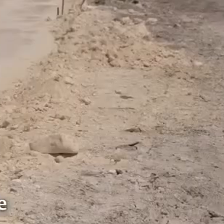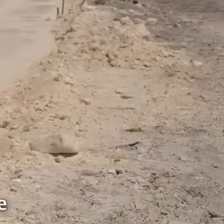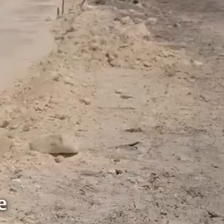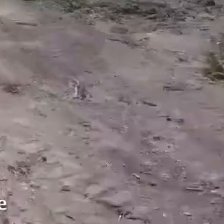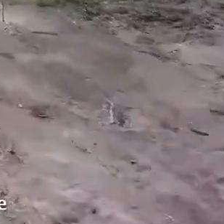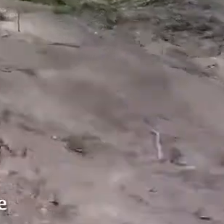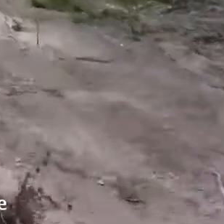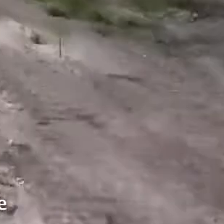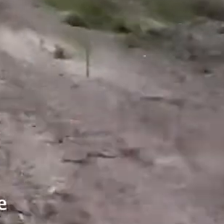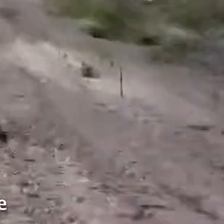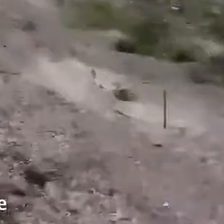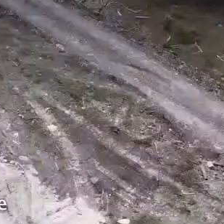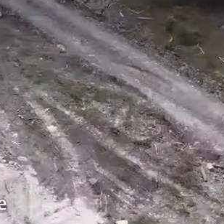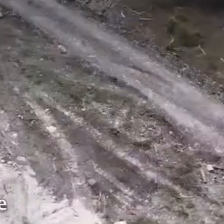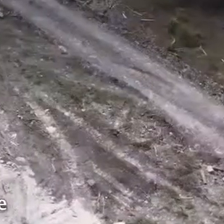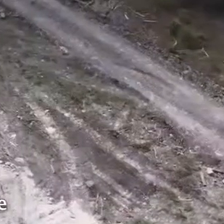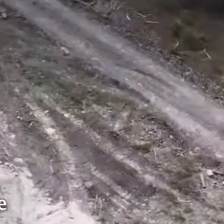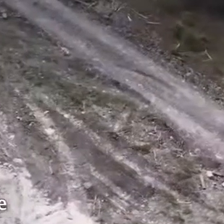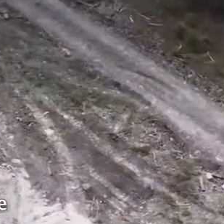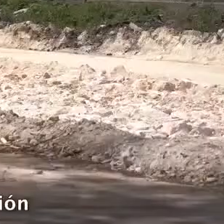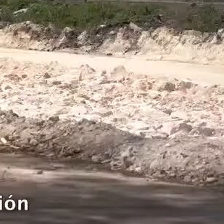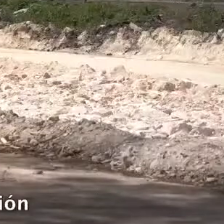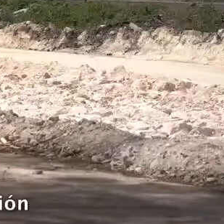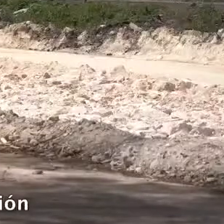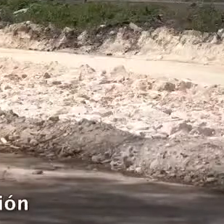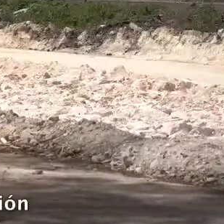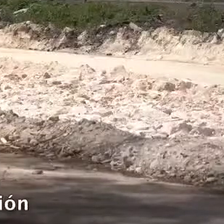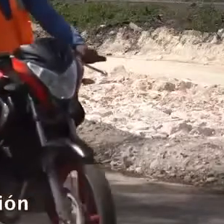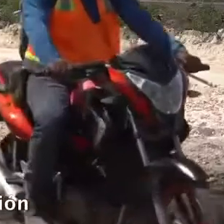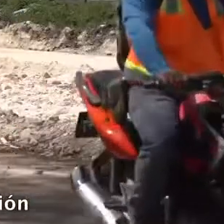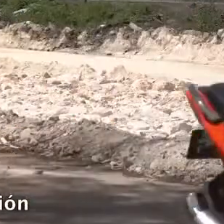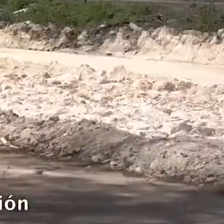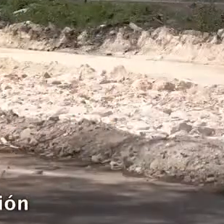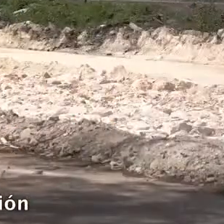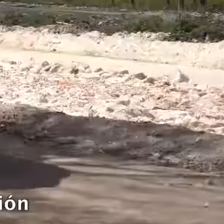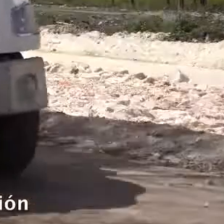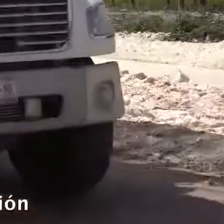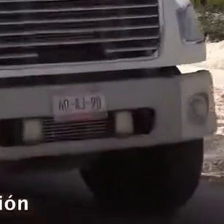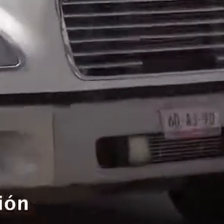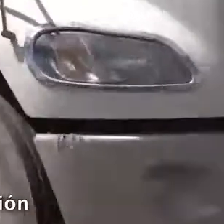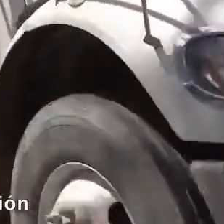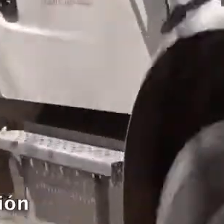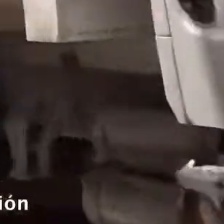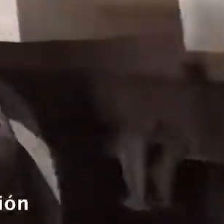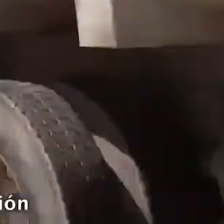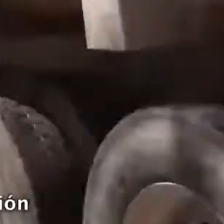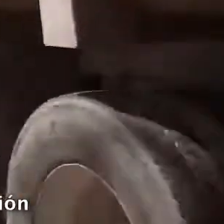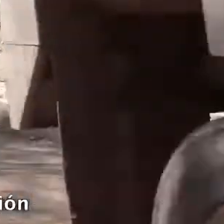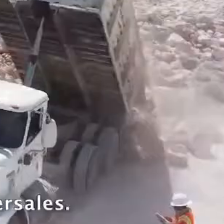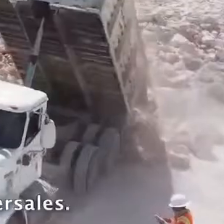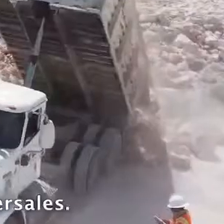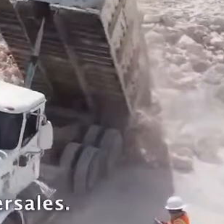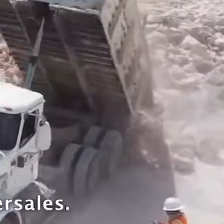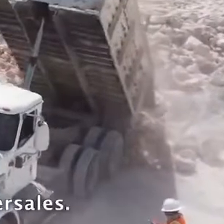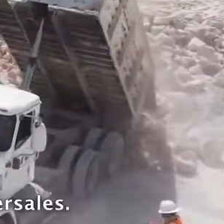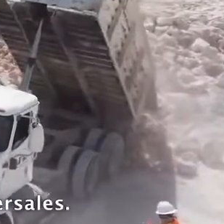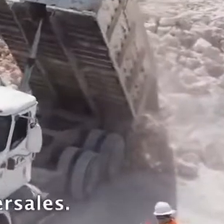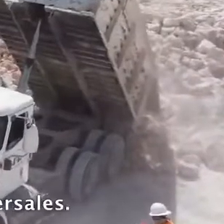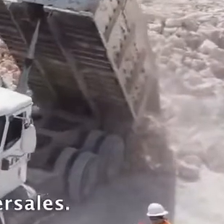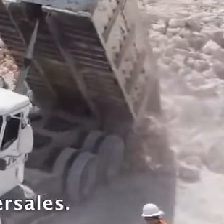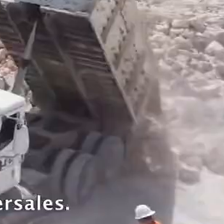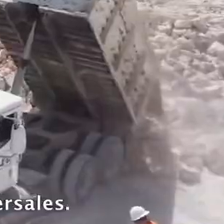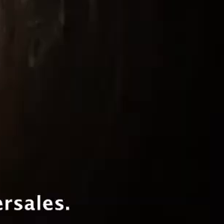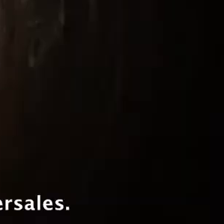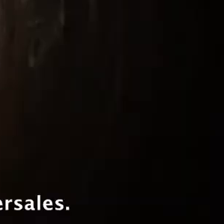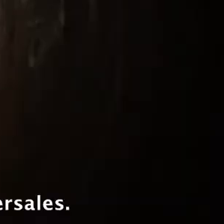de despalme y la formación de terraplén y pedraplén. En el tramo 3, continuamos con la construcción de los pasos vehiculares, la formación